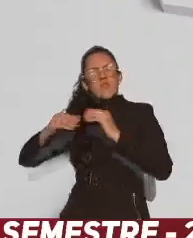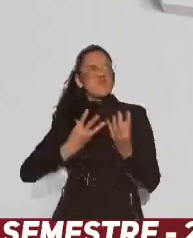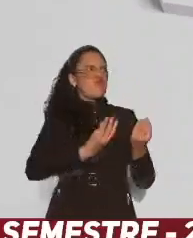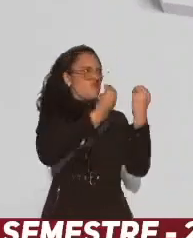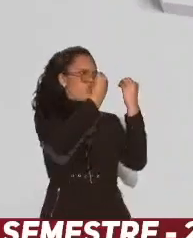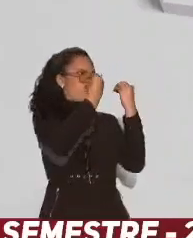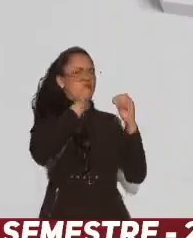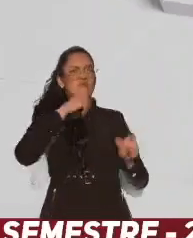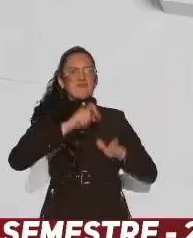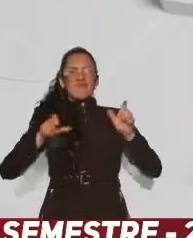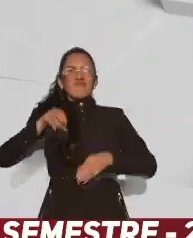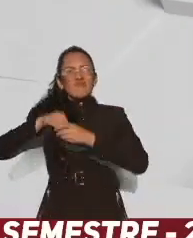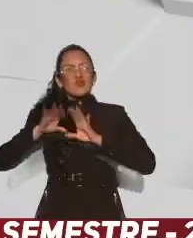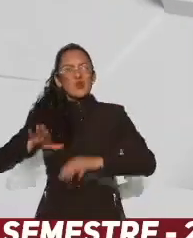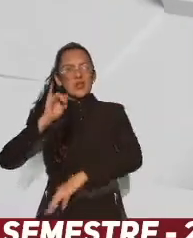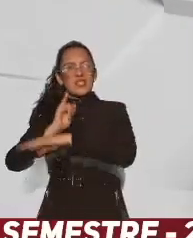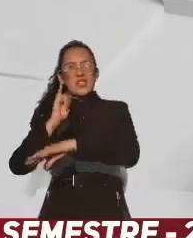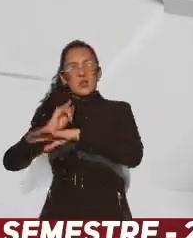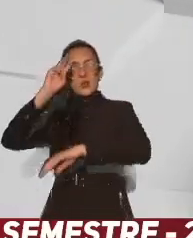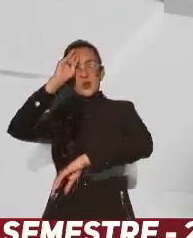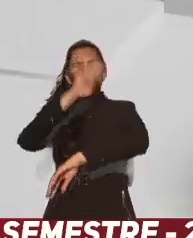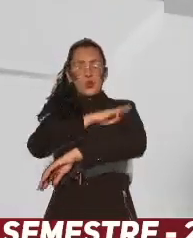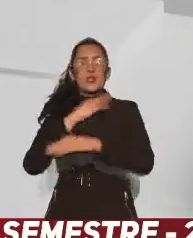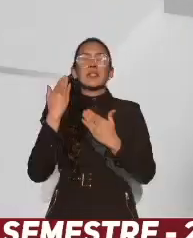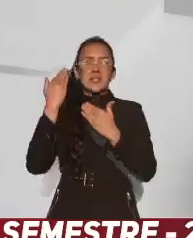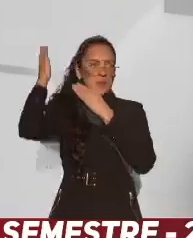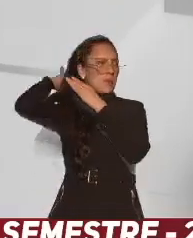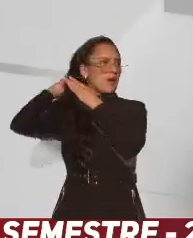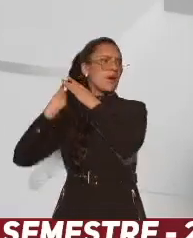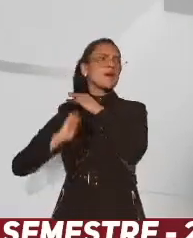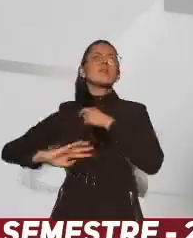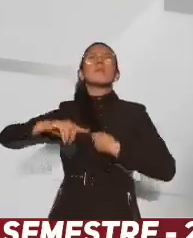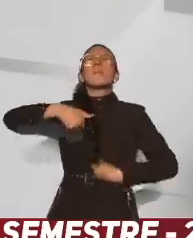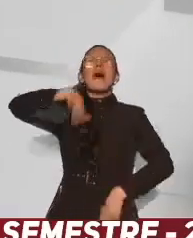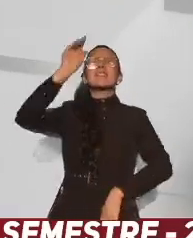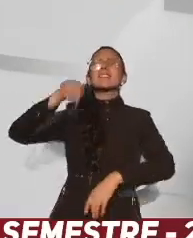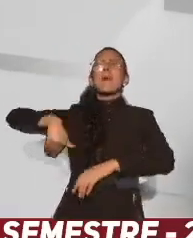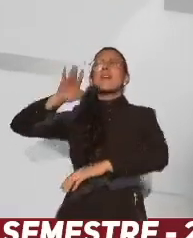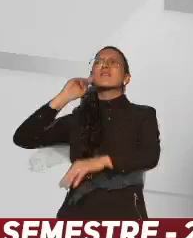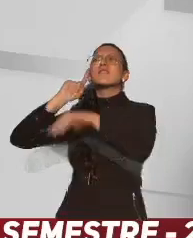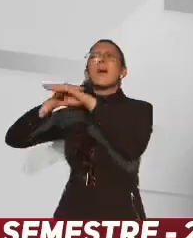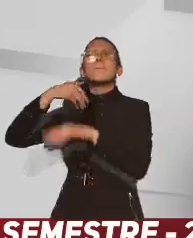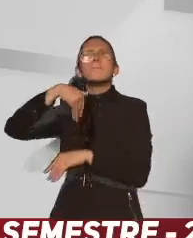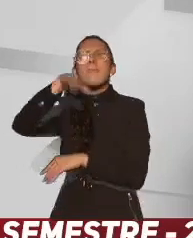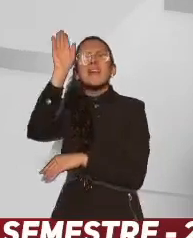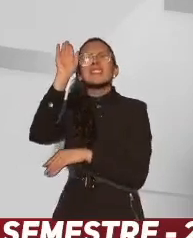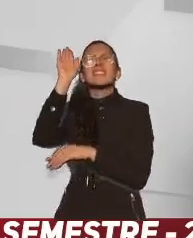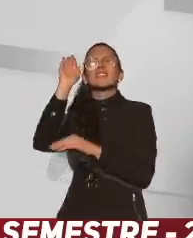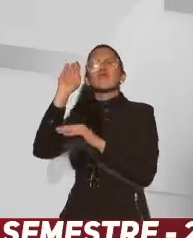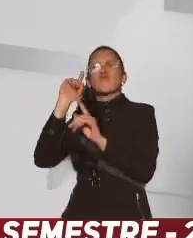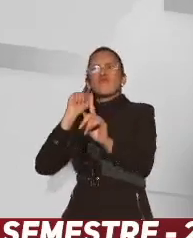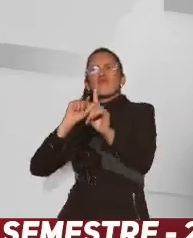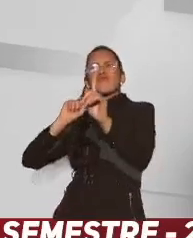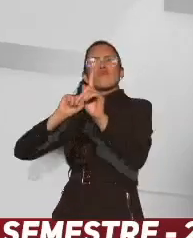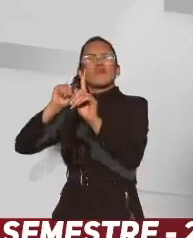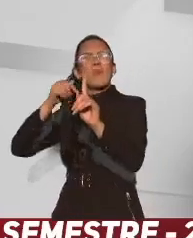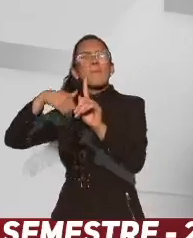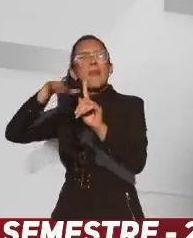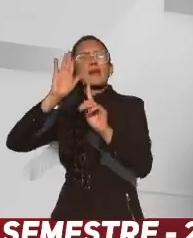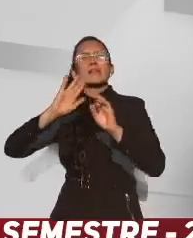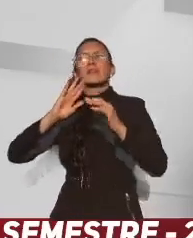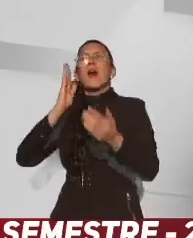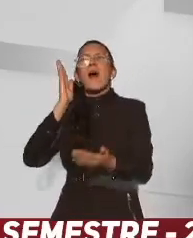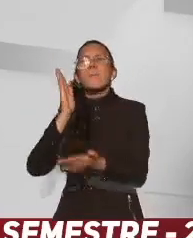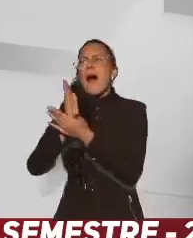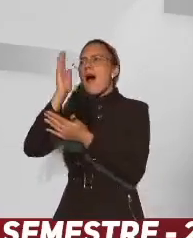estado enfocada en el enfoque hacia el direccionamiento estratégico puntualmente, en la administración de